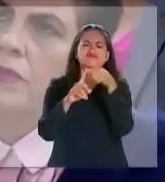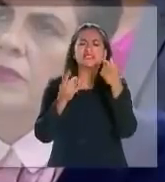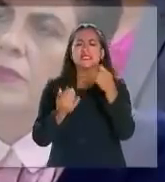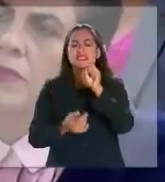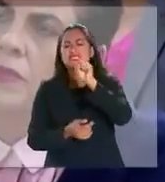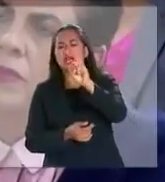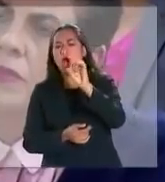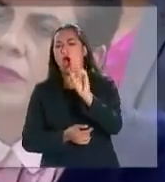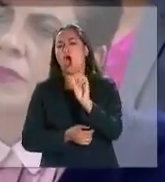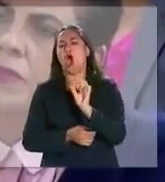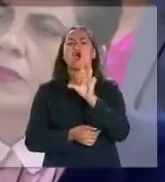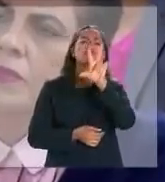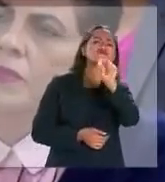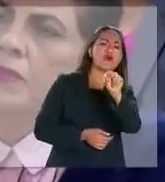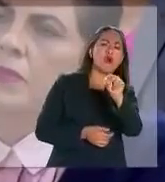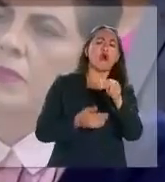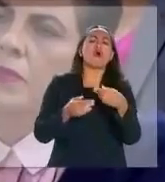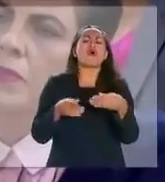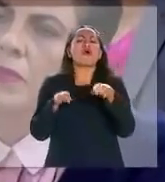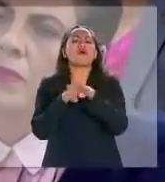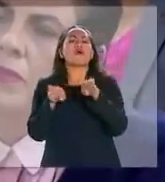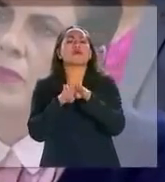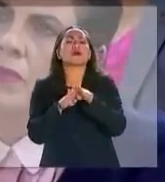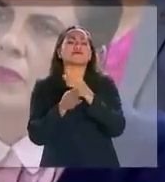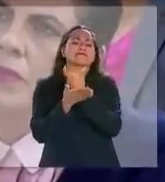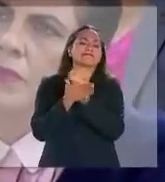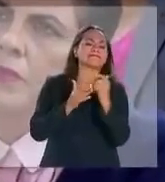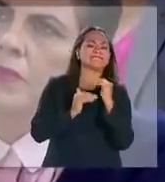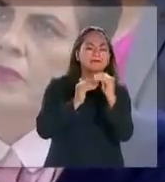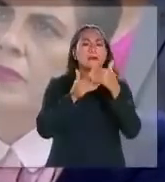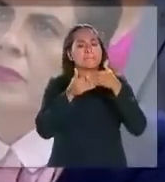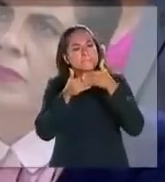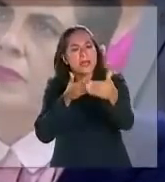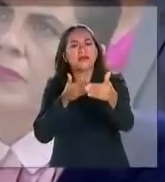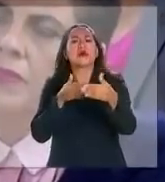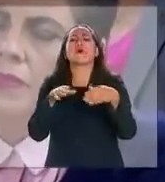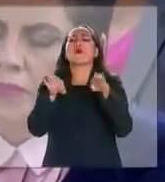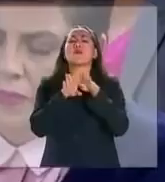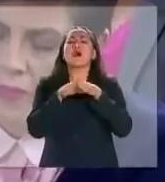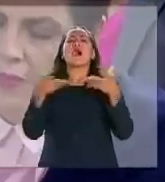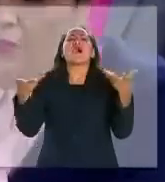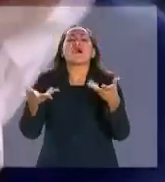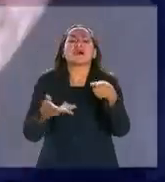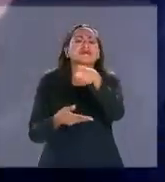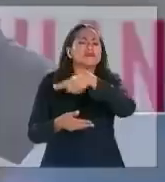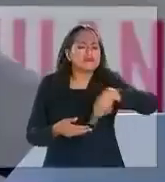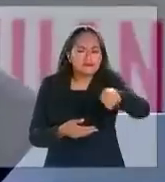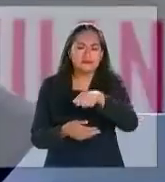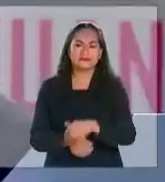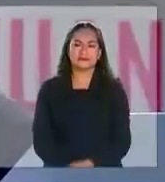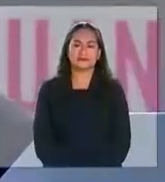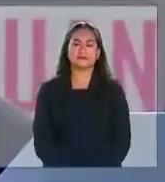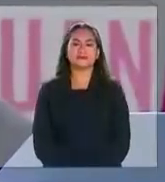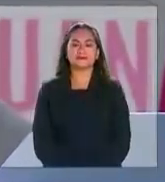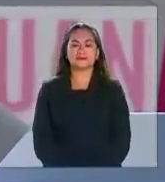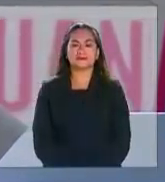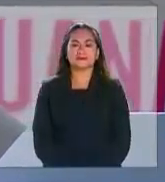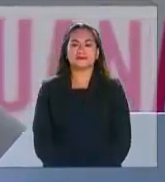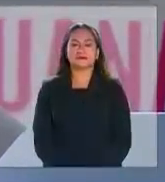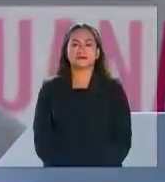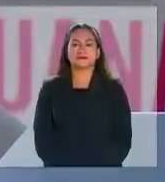a aumentar el salario mínimo y cómo lo van a lograr yo estoy